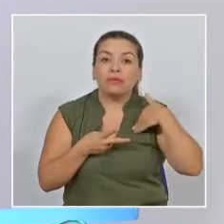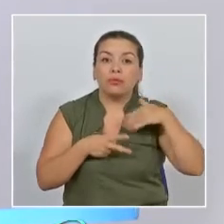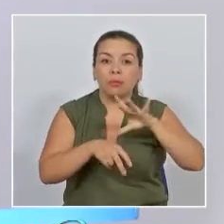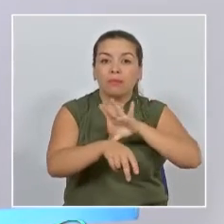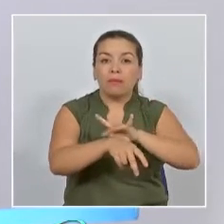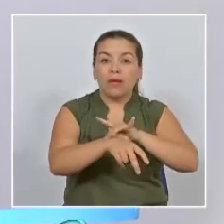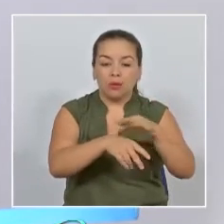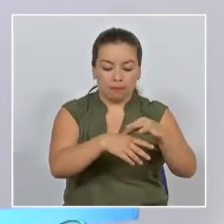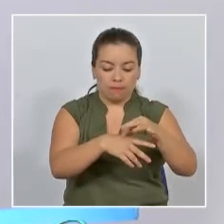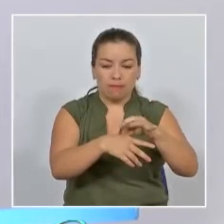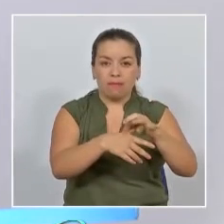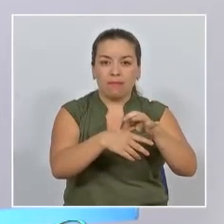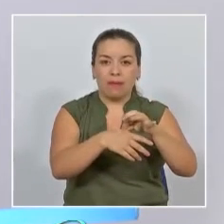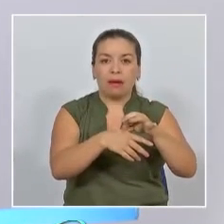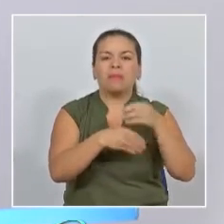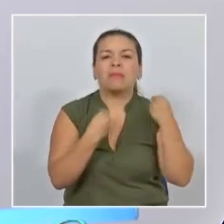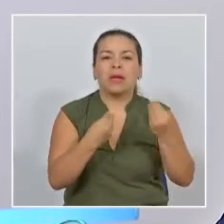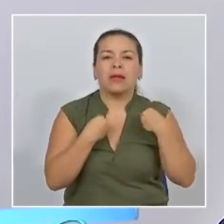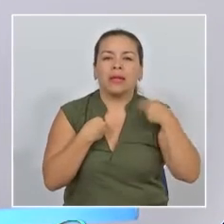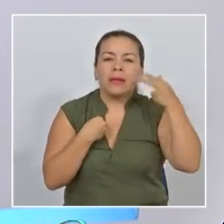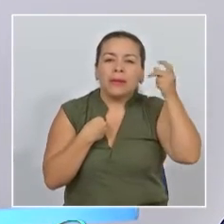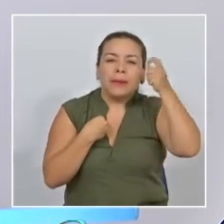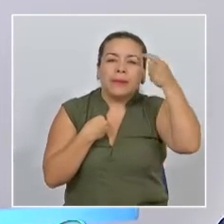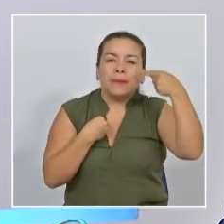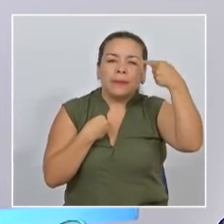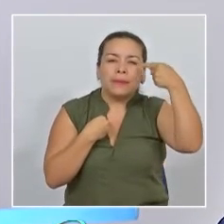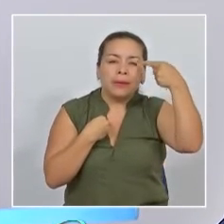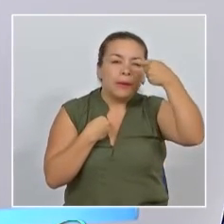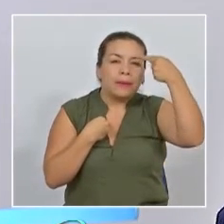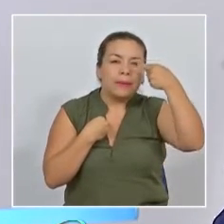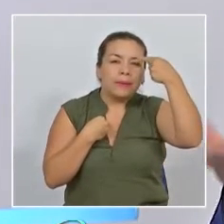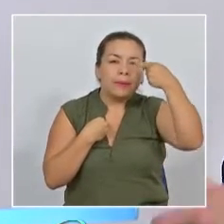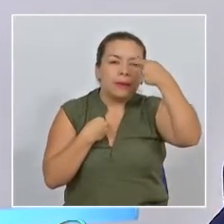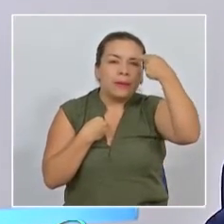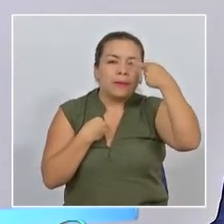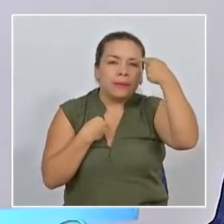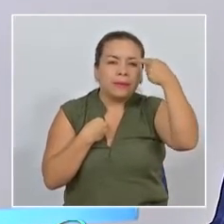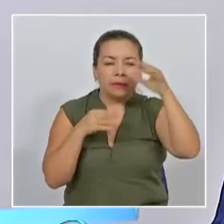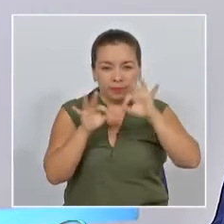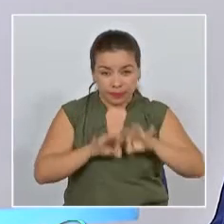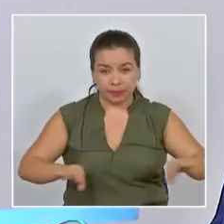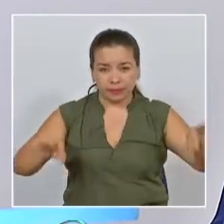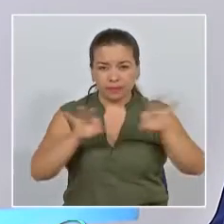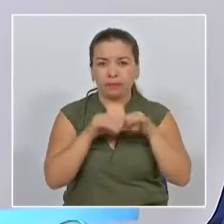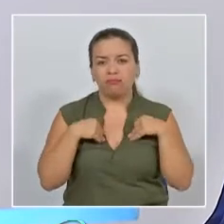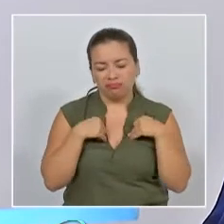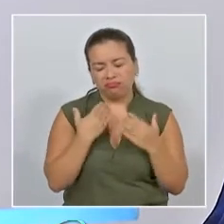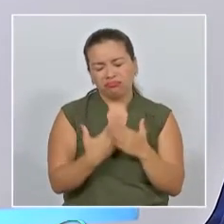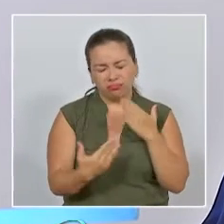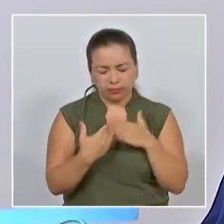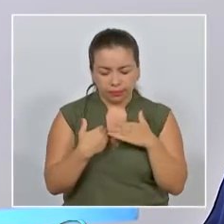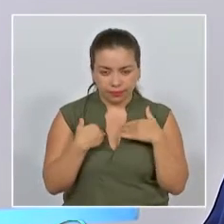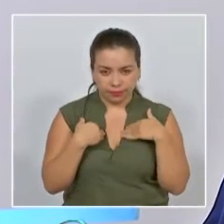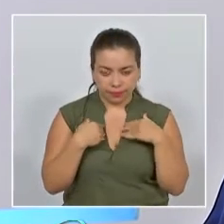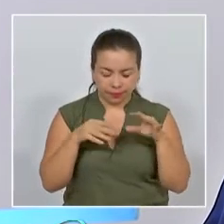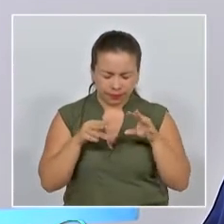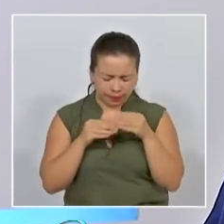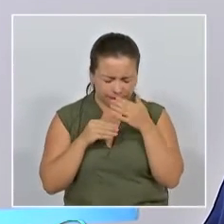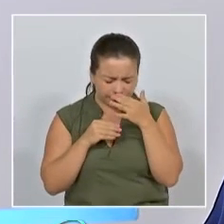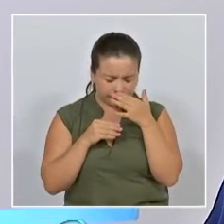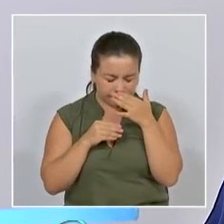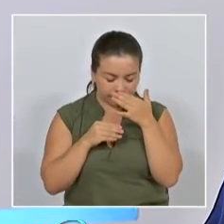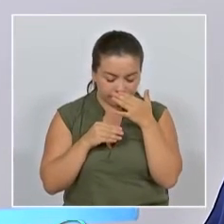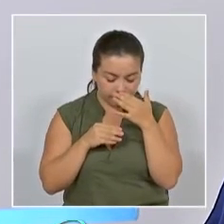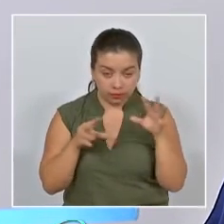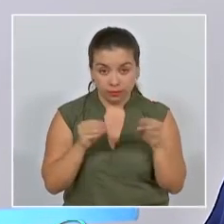poder hacer unas crioterapias, unas cauterizaciones, quemar esas cositas. Eso es un tratamiento muy fácil. Y el caso de que la persona